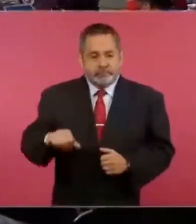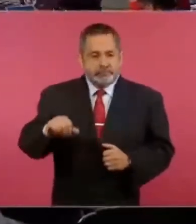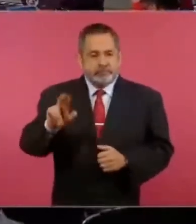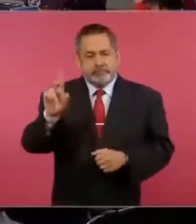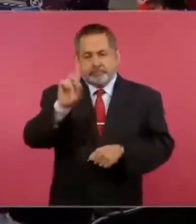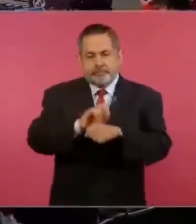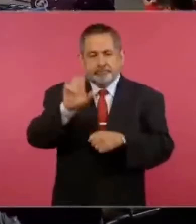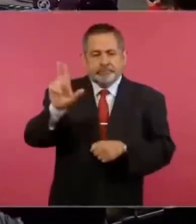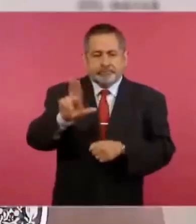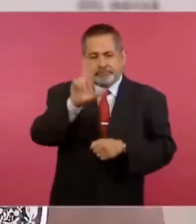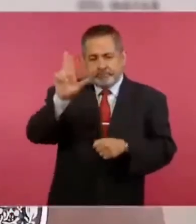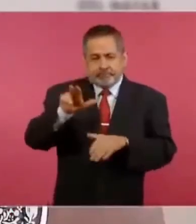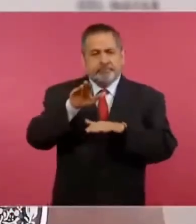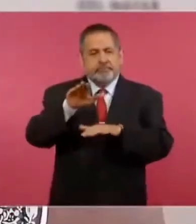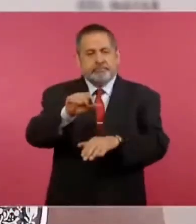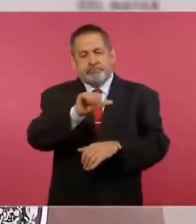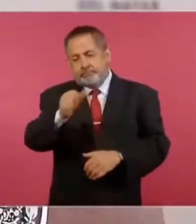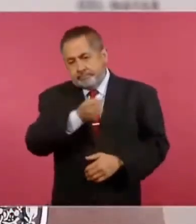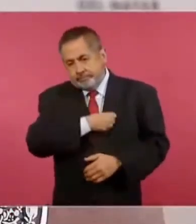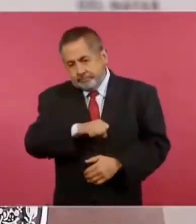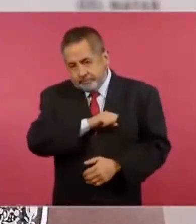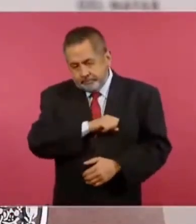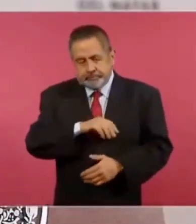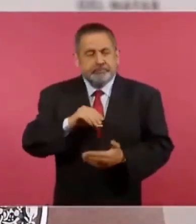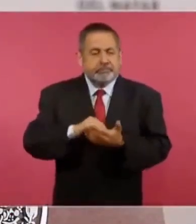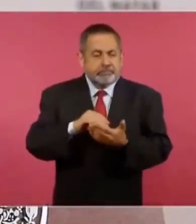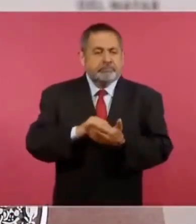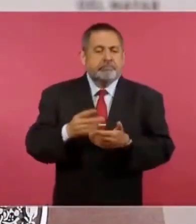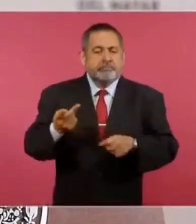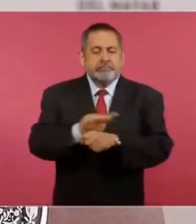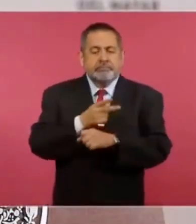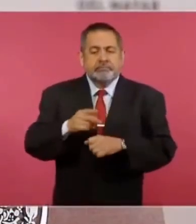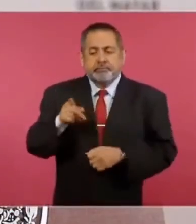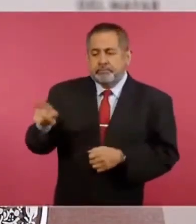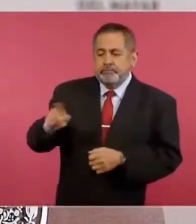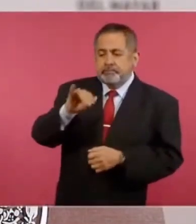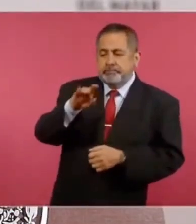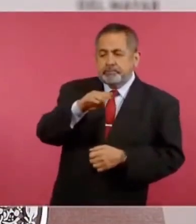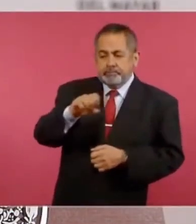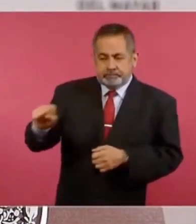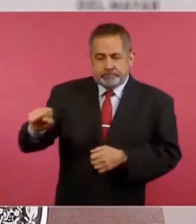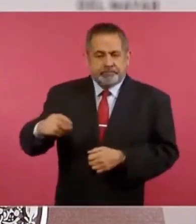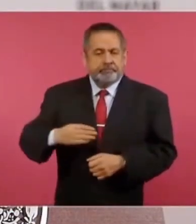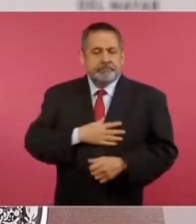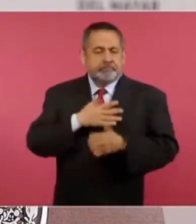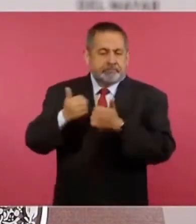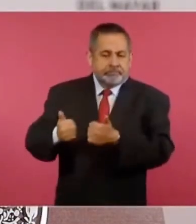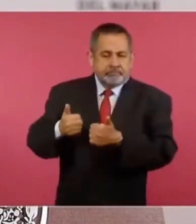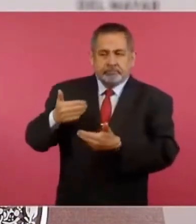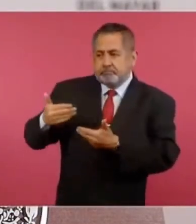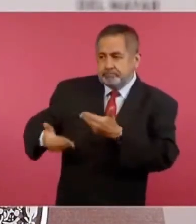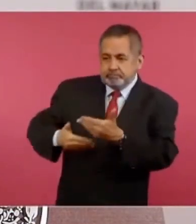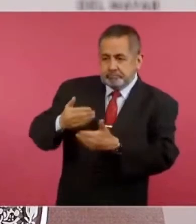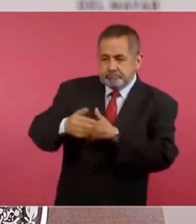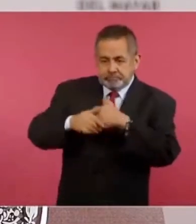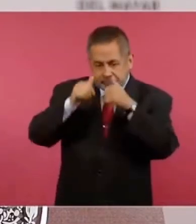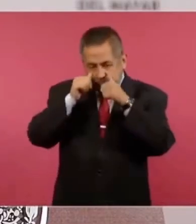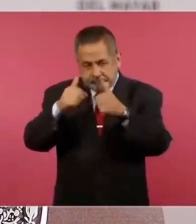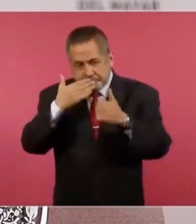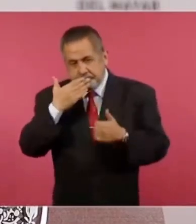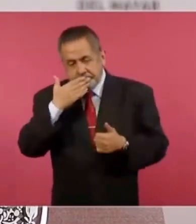Salud seguiremos informando los avances que tiene el IMSS Bienestar, este instituto que para la atención